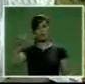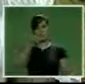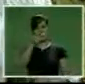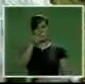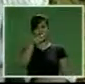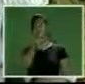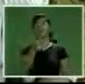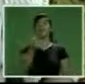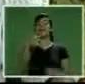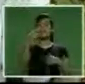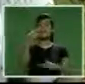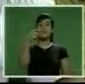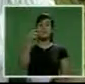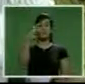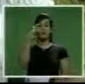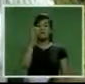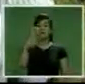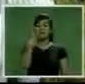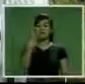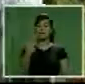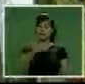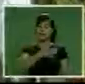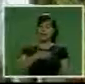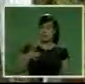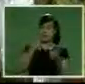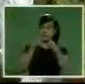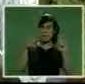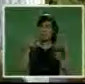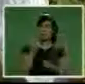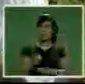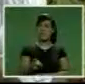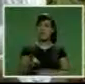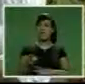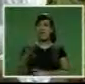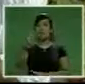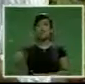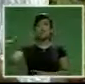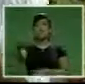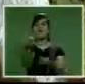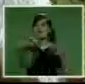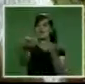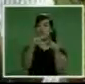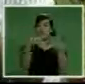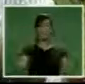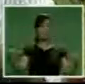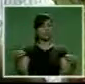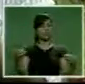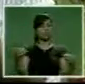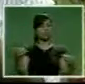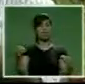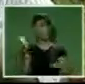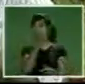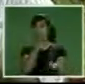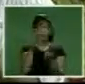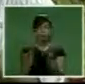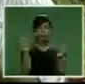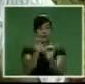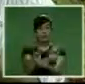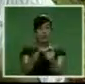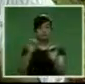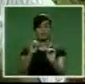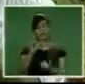garantizar la paz necesitamos la hegemonía. Sin hegemonía social es muy difícil ir en paz a hacer los